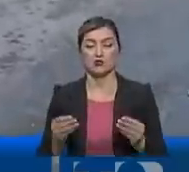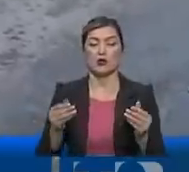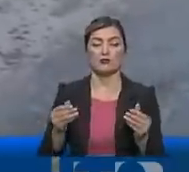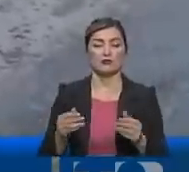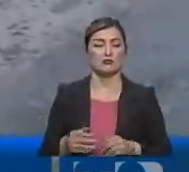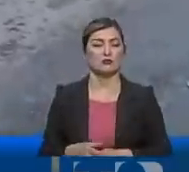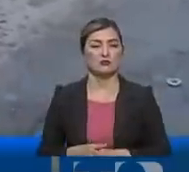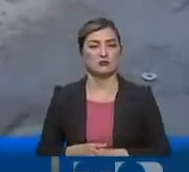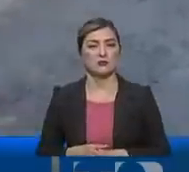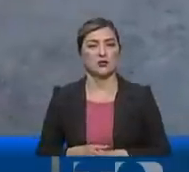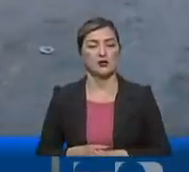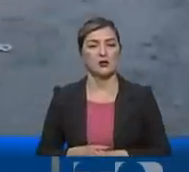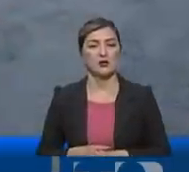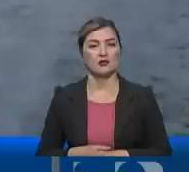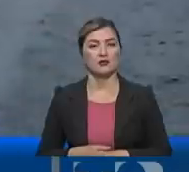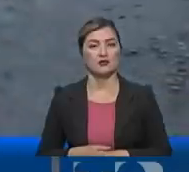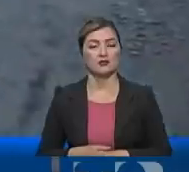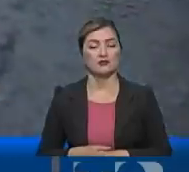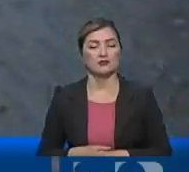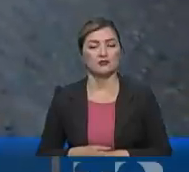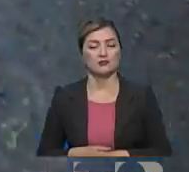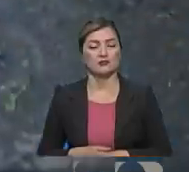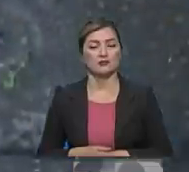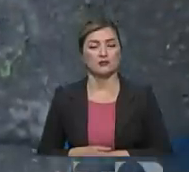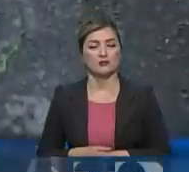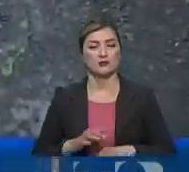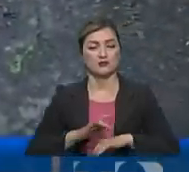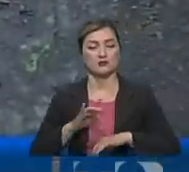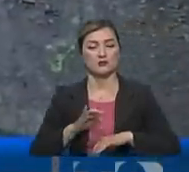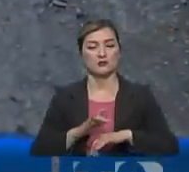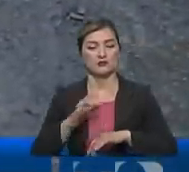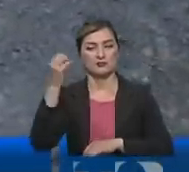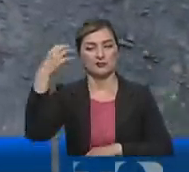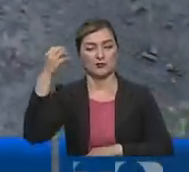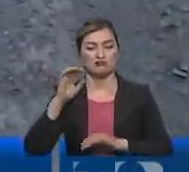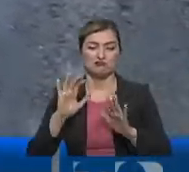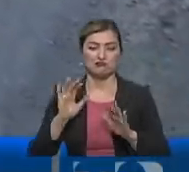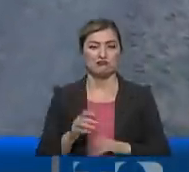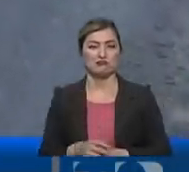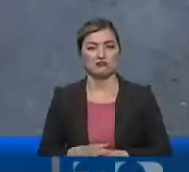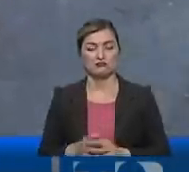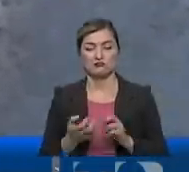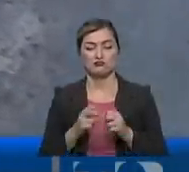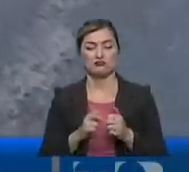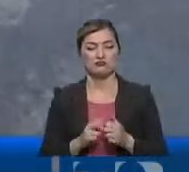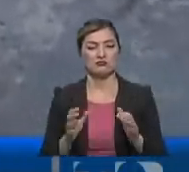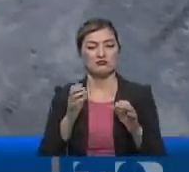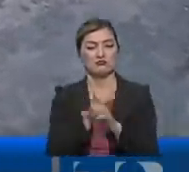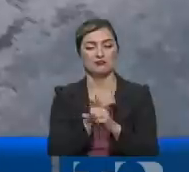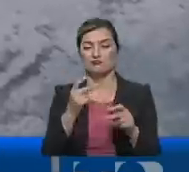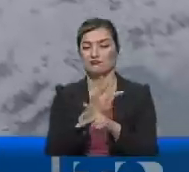pero... Porque es todavía horas... Tempranas, hay luz, entonces no hay inconvenientes,